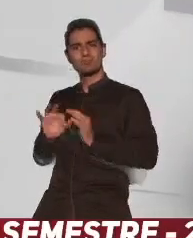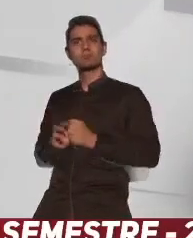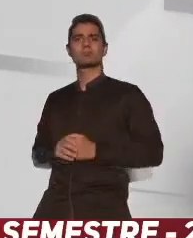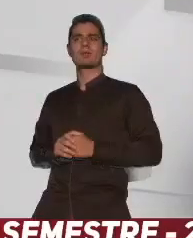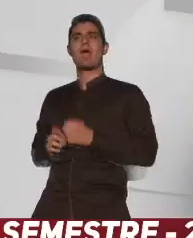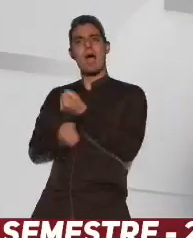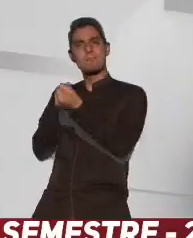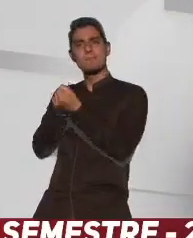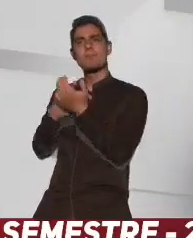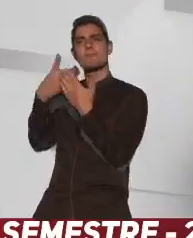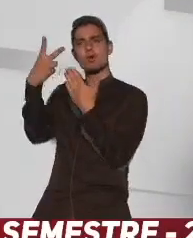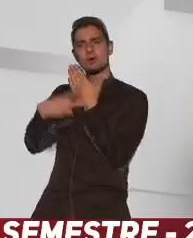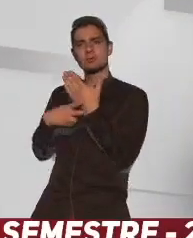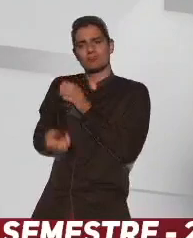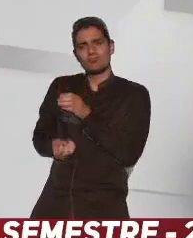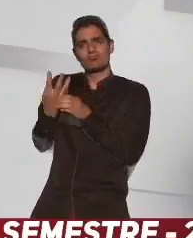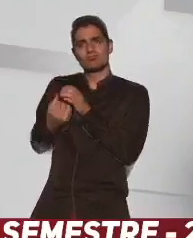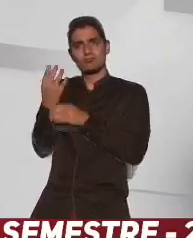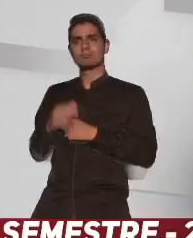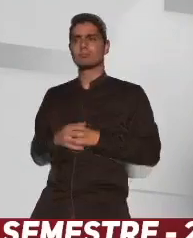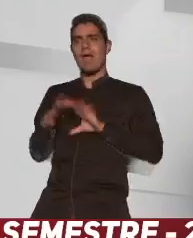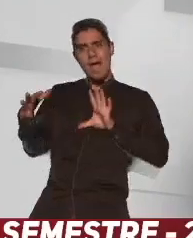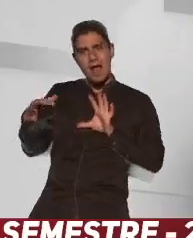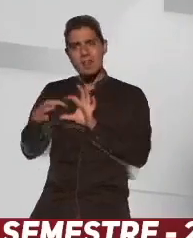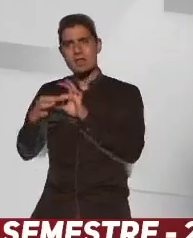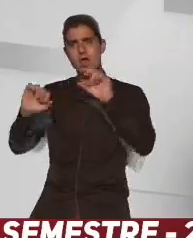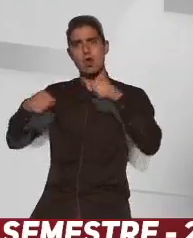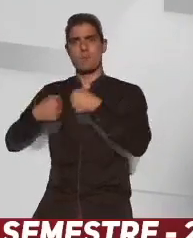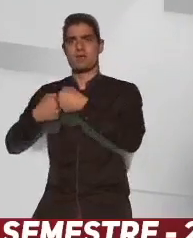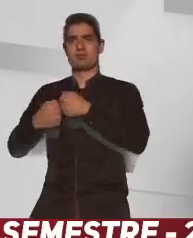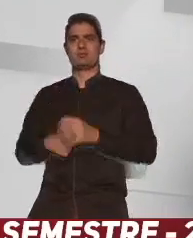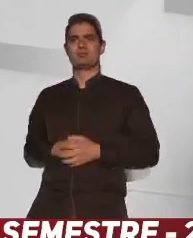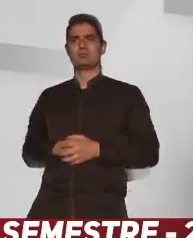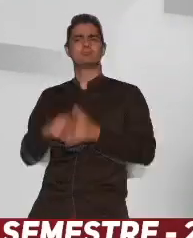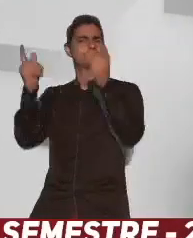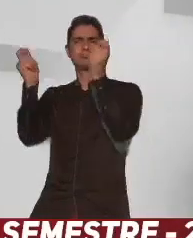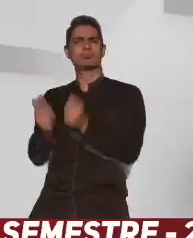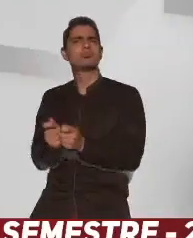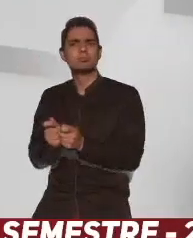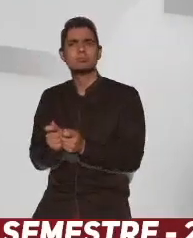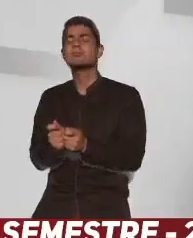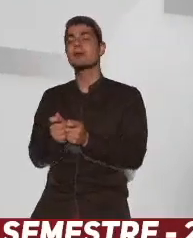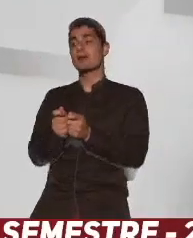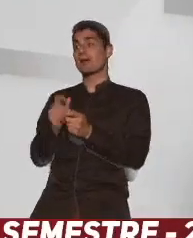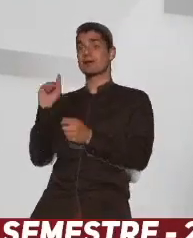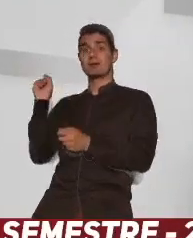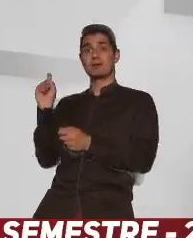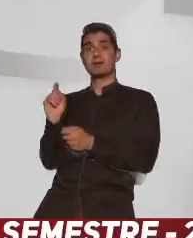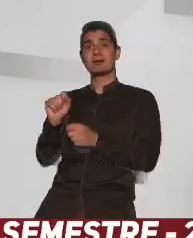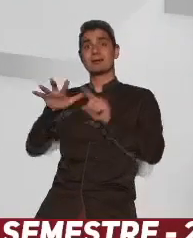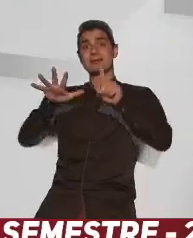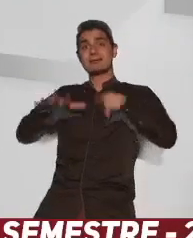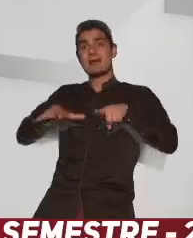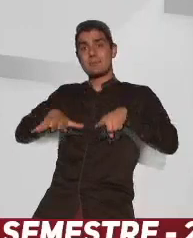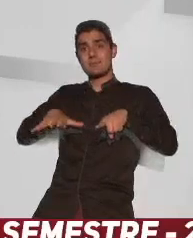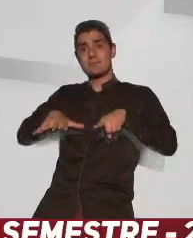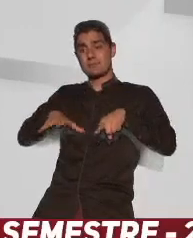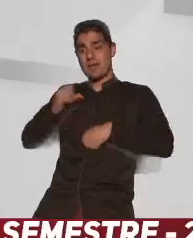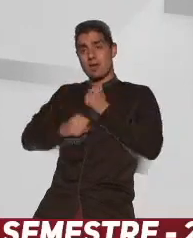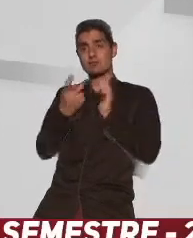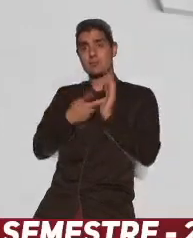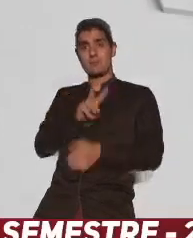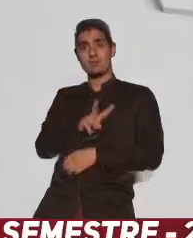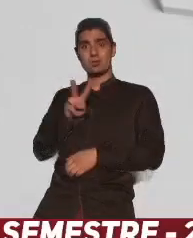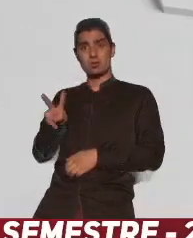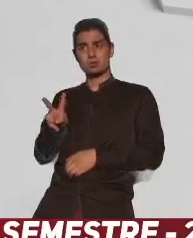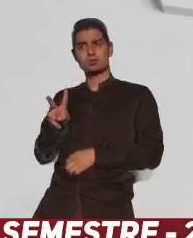productivos, alianzas y convenios. En total, durante los últimos 6 meses del año 2022, desarrollamos junto